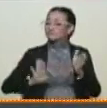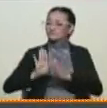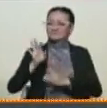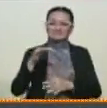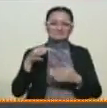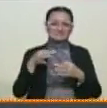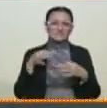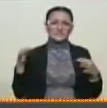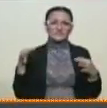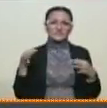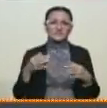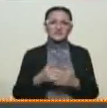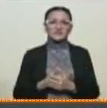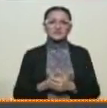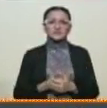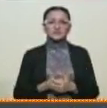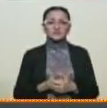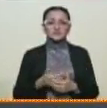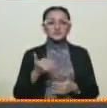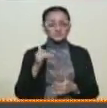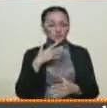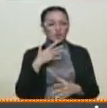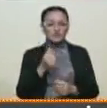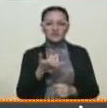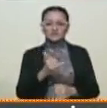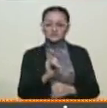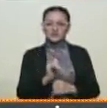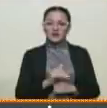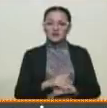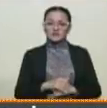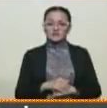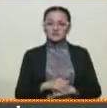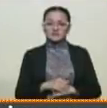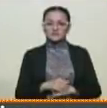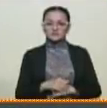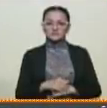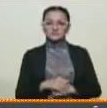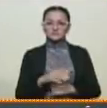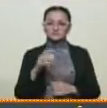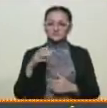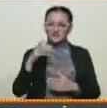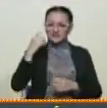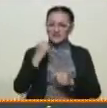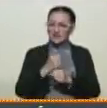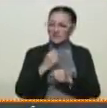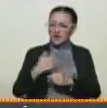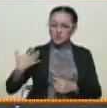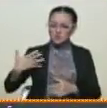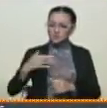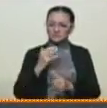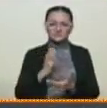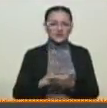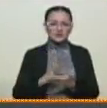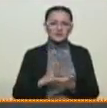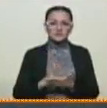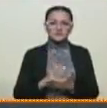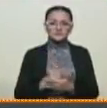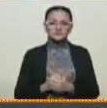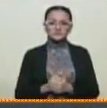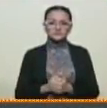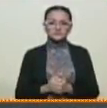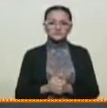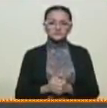Ya entre nosotros existe la confianza mutua por la capacidad de trabajo conjunto que tenemos en el campo